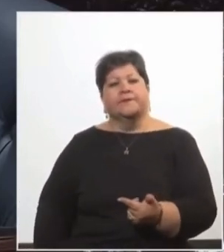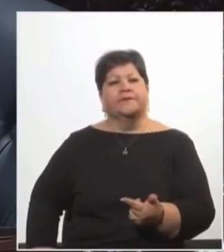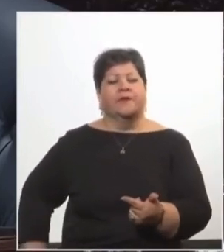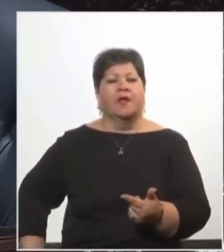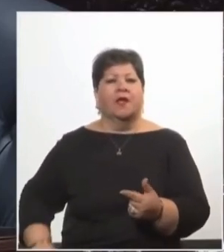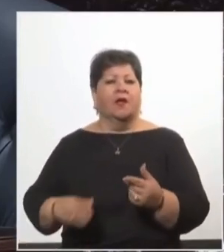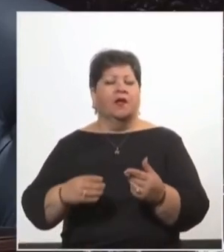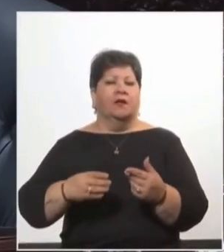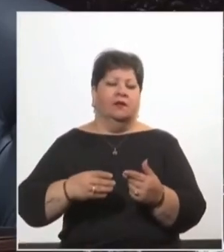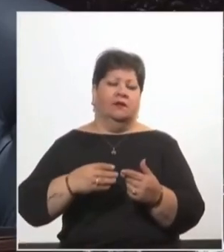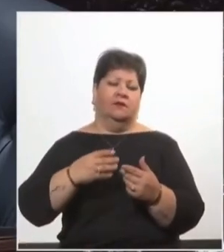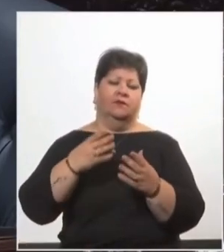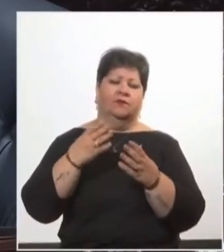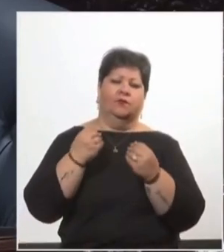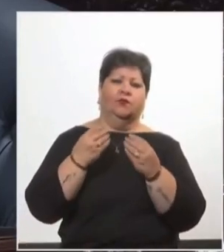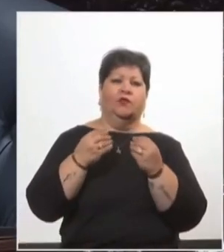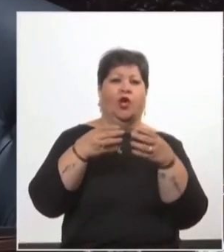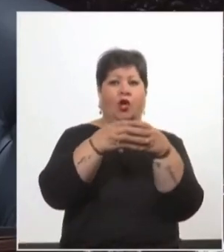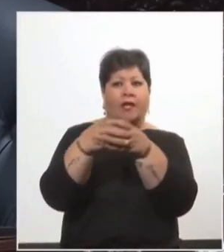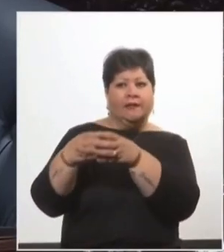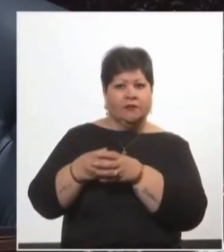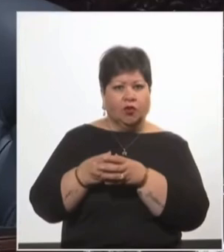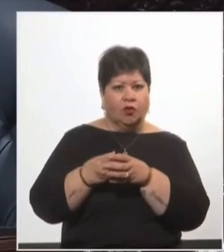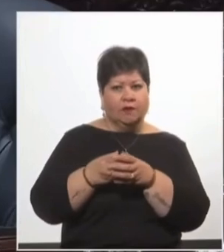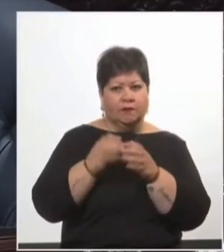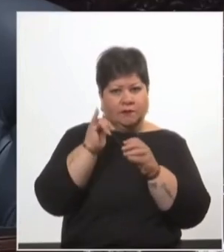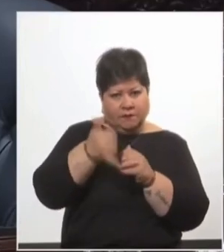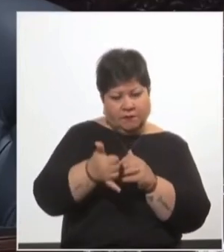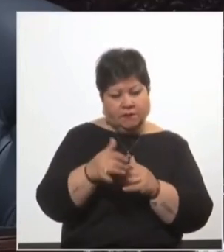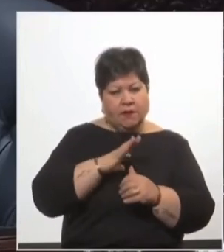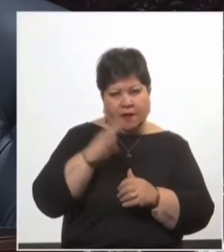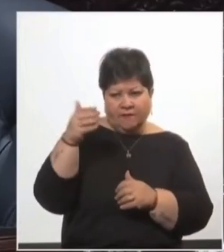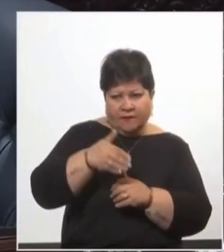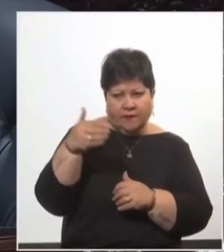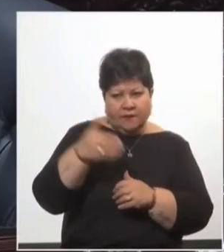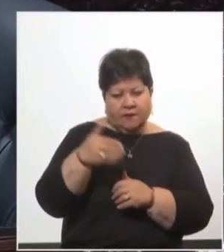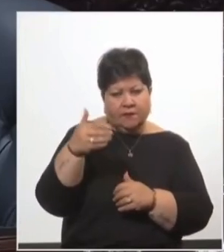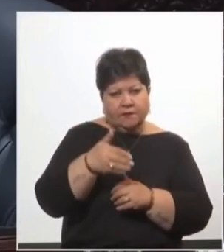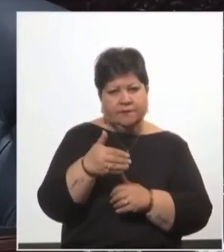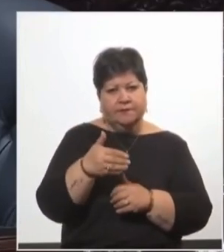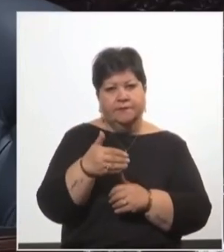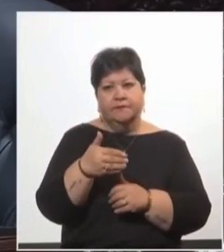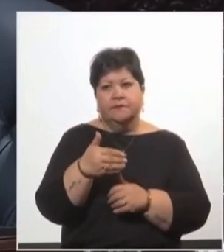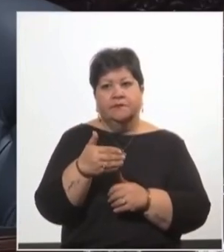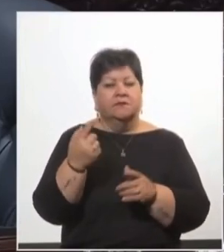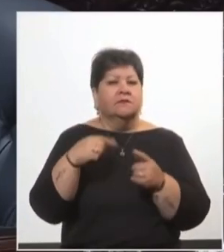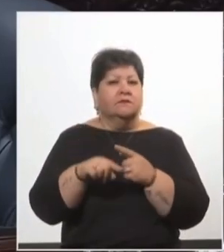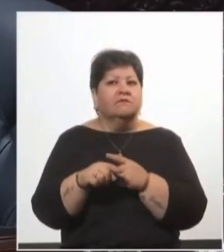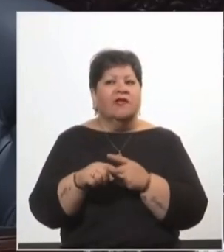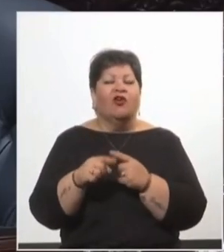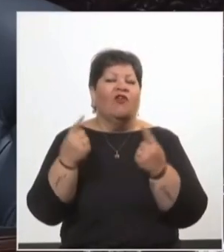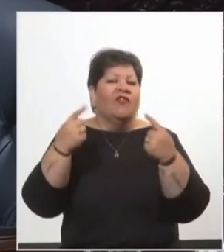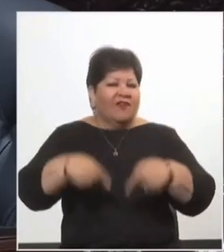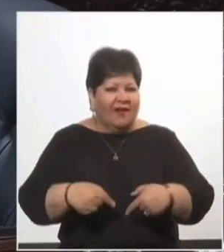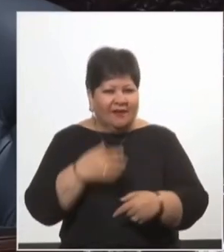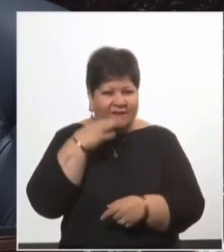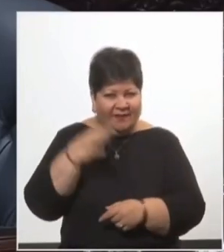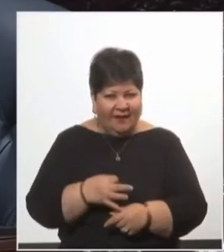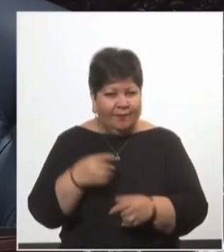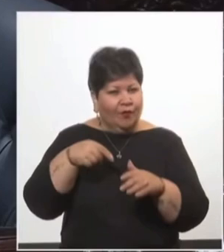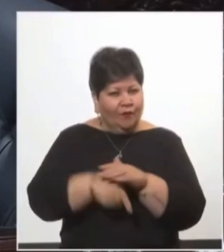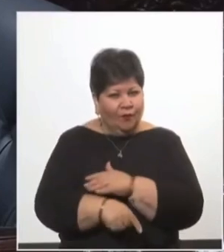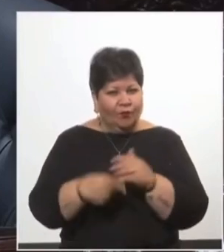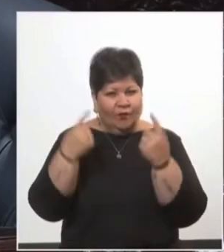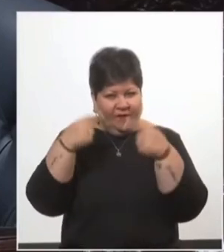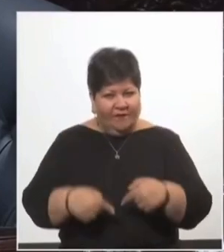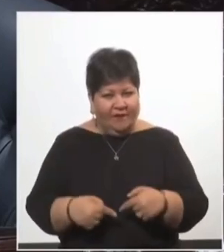¿Desfilaron muchas organizaciones y delegaciones? Sí, es cierto. Pero de ahí a que haya habido un debate y un diálogo profundo en